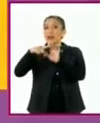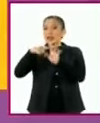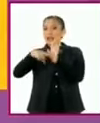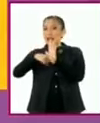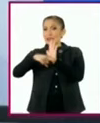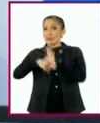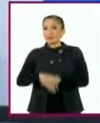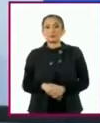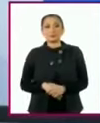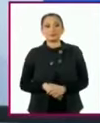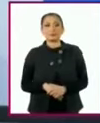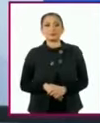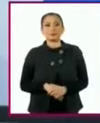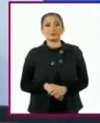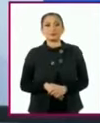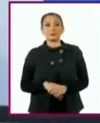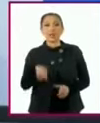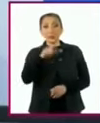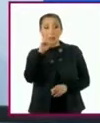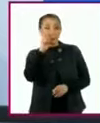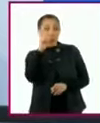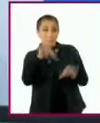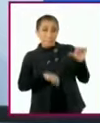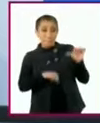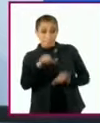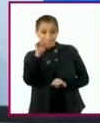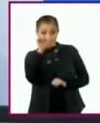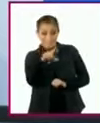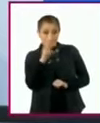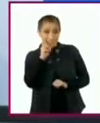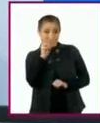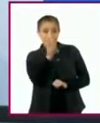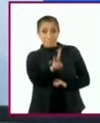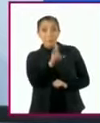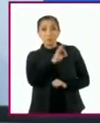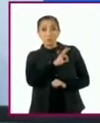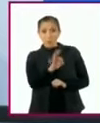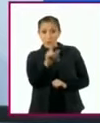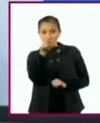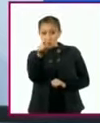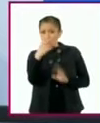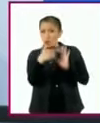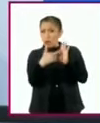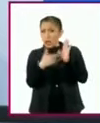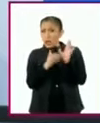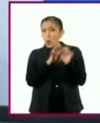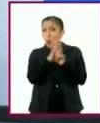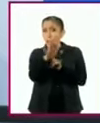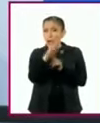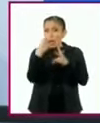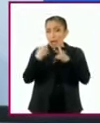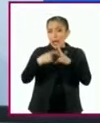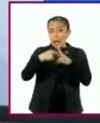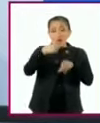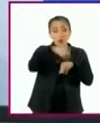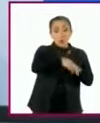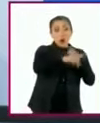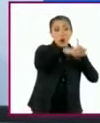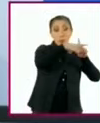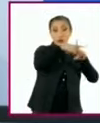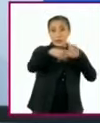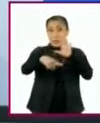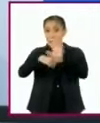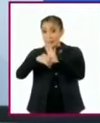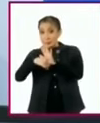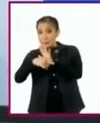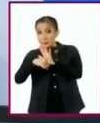negativo. Después de las actividades anteriores, ¿podrían establecer las reglas para dividir números positivos y